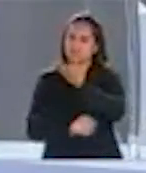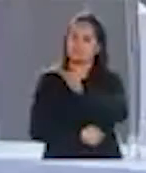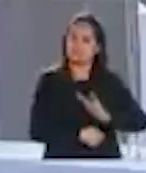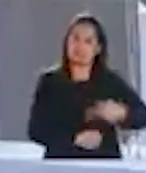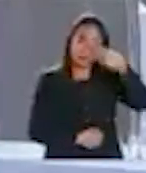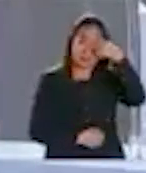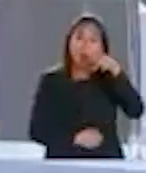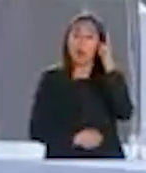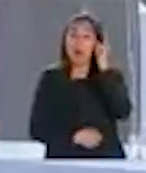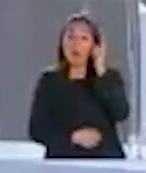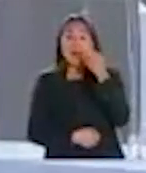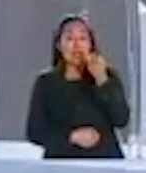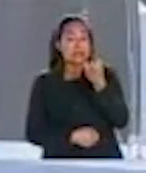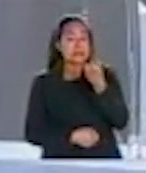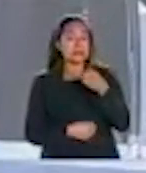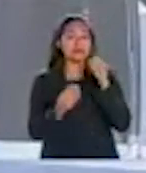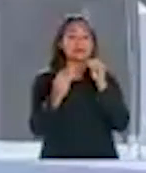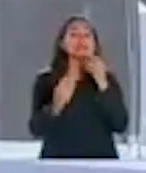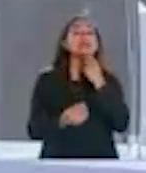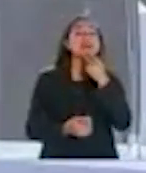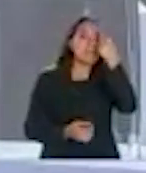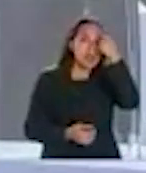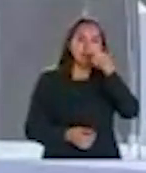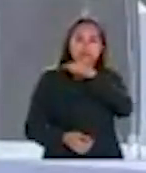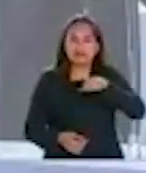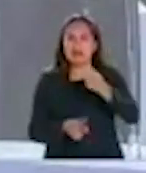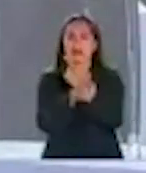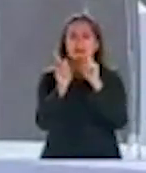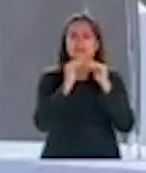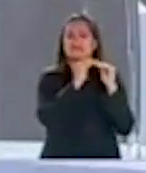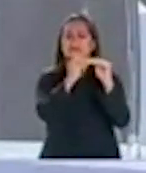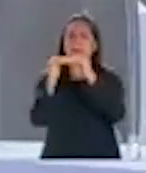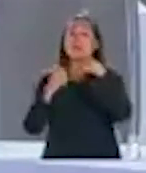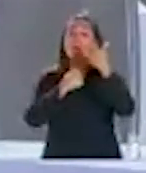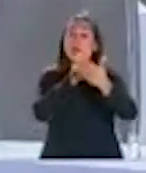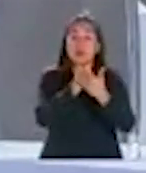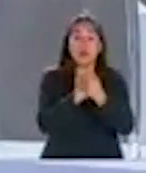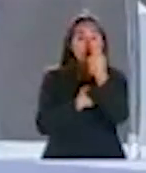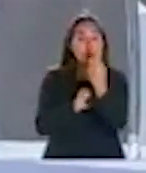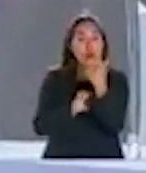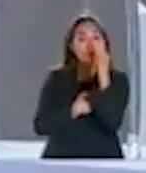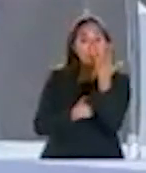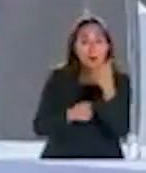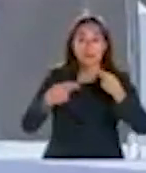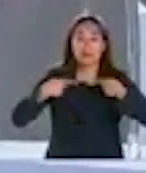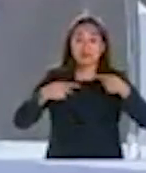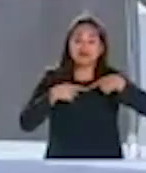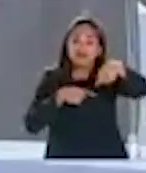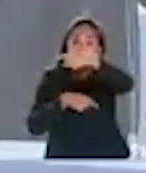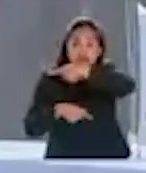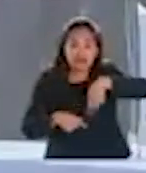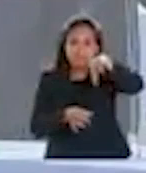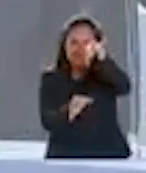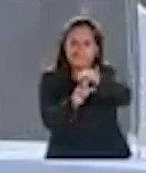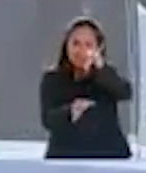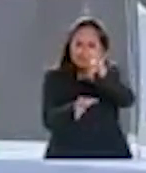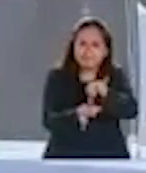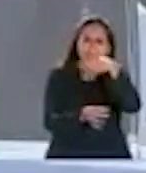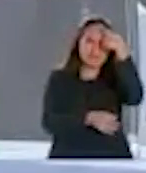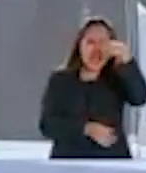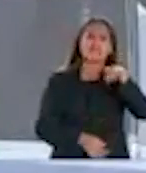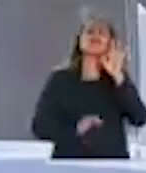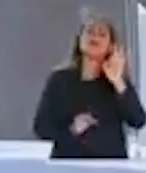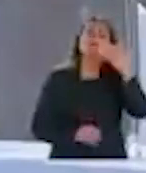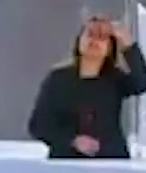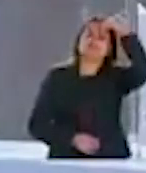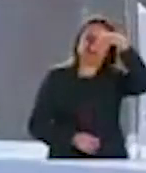contribuye al fortalecimiento de la democracia ya que el próximo primero de julio la ciudadanía emita emitamos un voto informado y desde